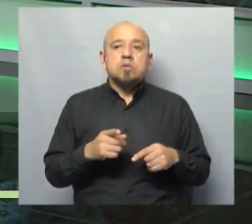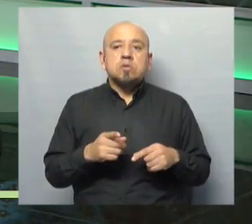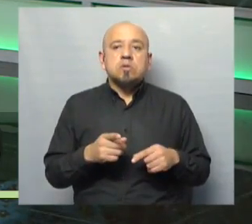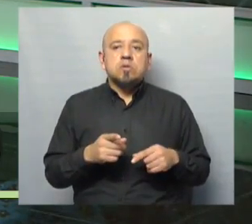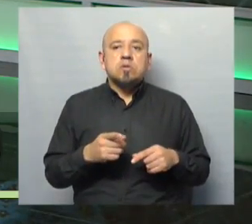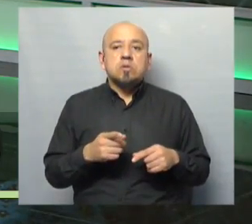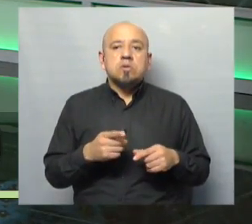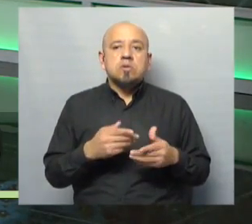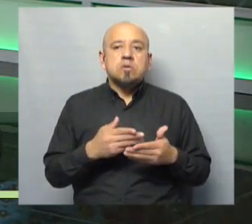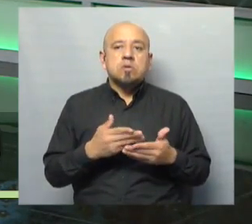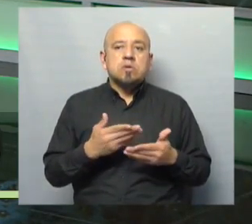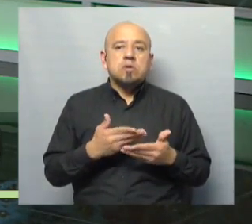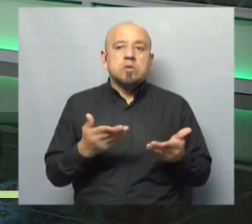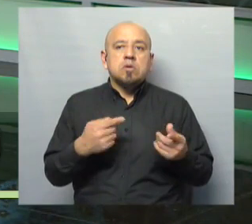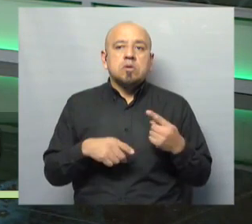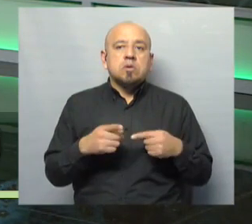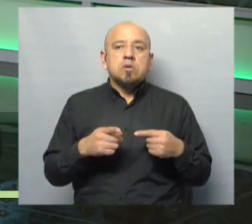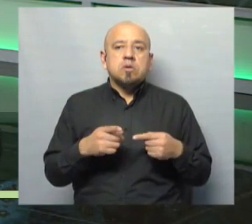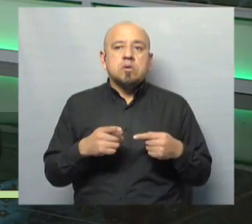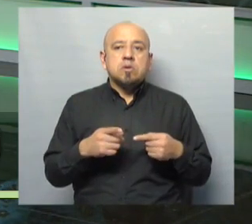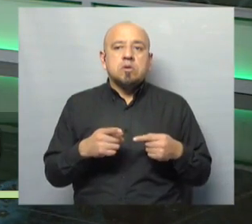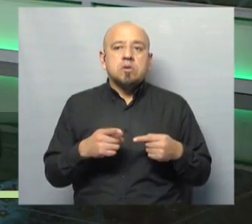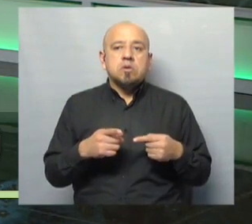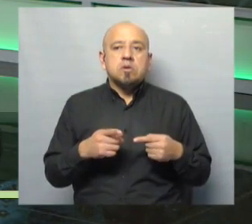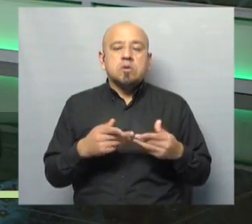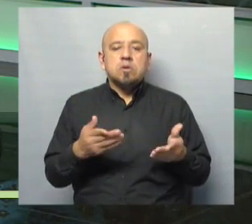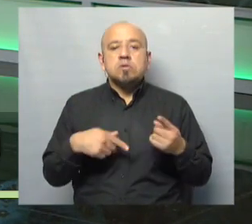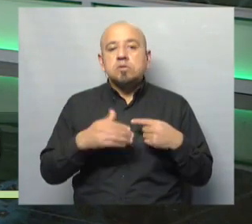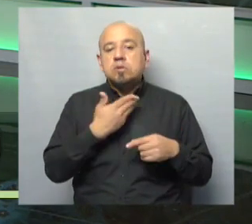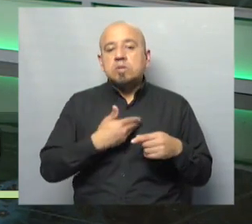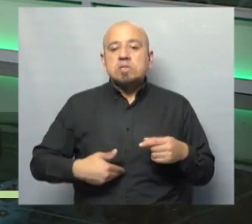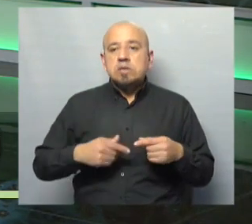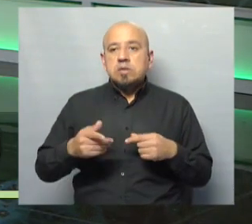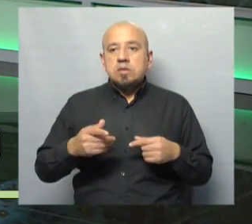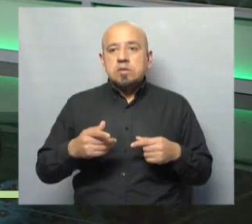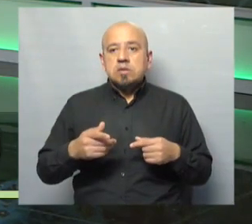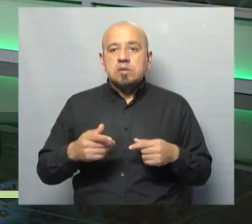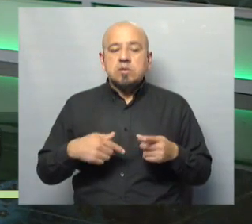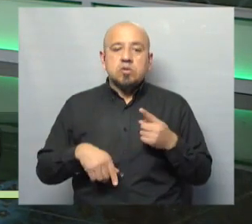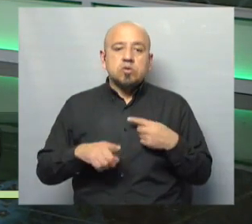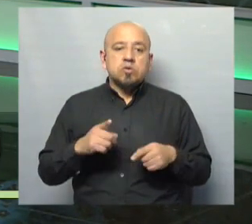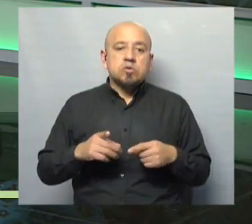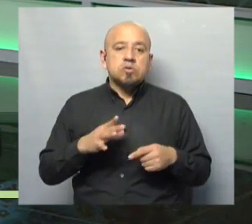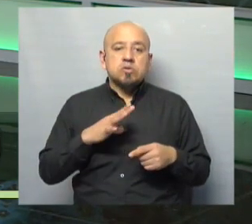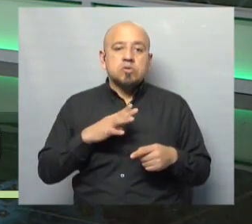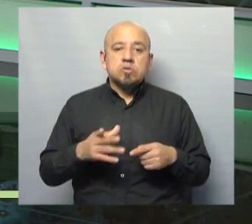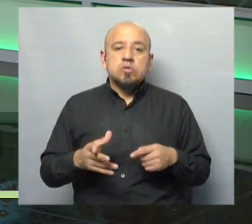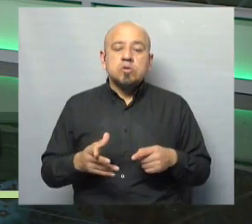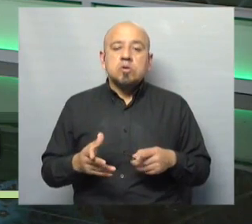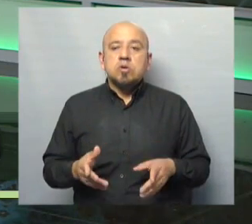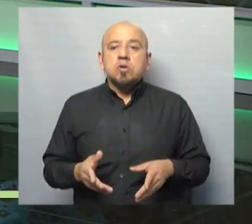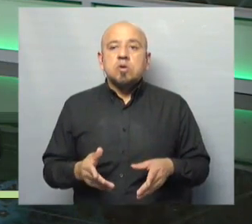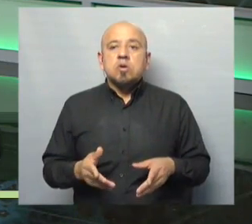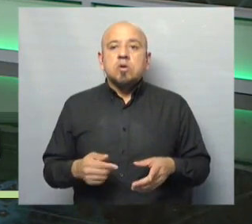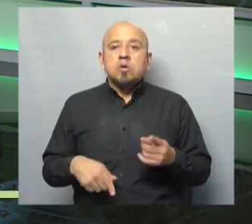entre los votantes del frente amplio y la imagen del presidente de la república de alguna forma apalancada inicialmente